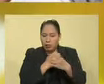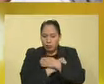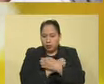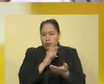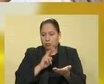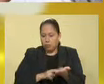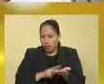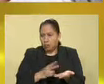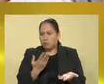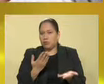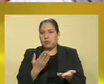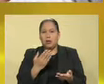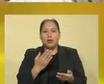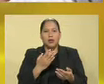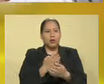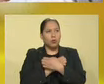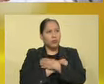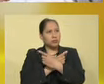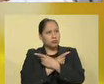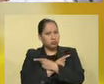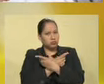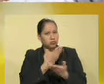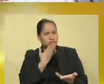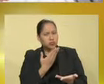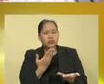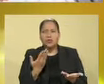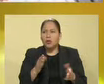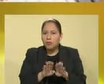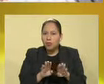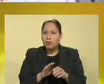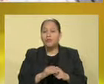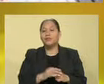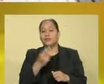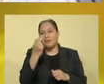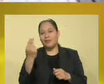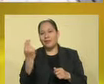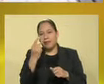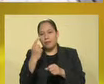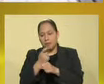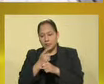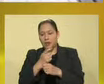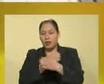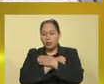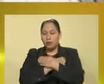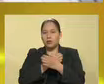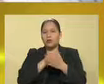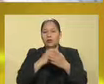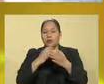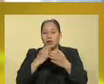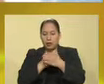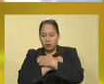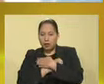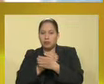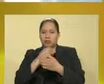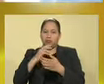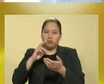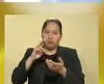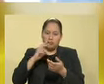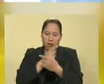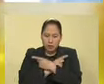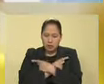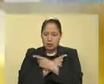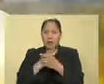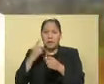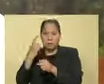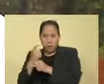toda esta vida de llevarte Es que éticamente en la necesitamos sociedad? hablar de escala de valores y del trabajo al miedo. Porque el miedo, para